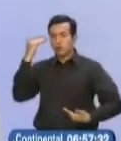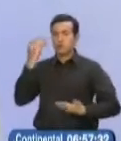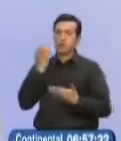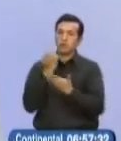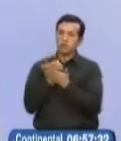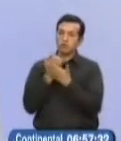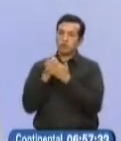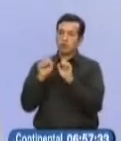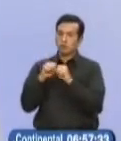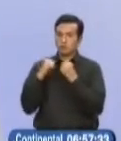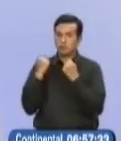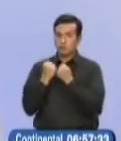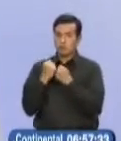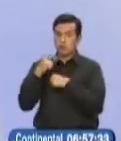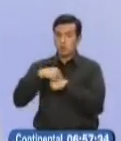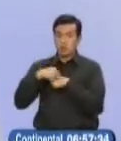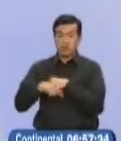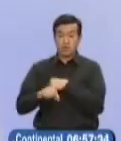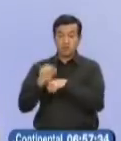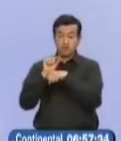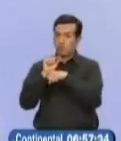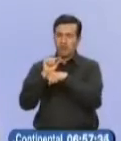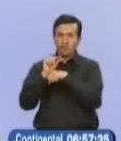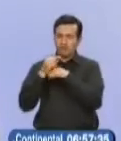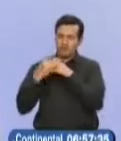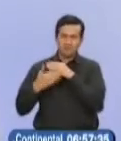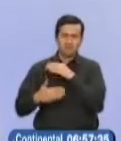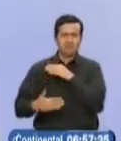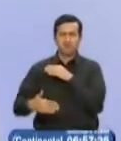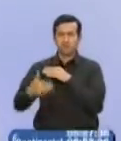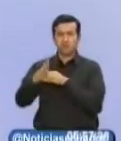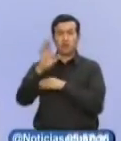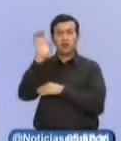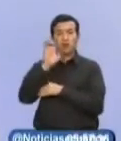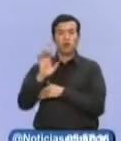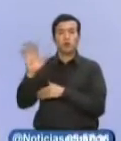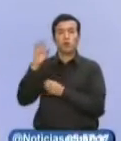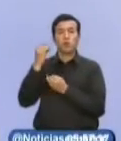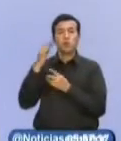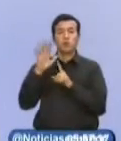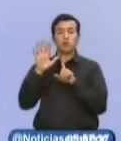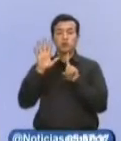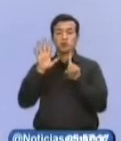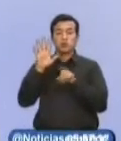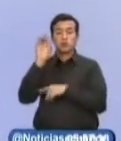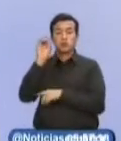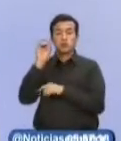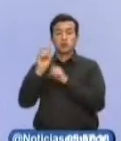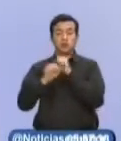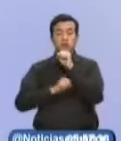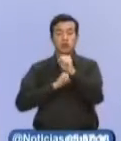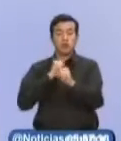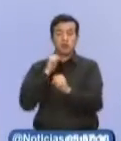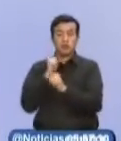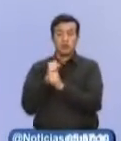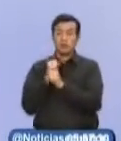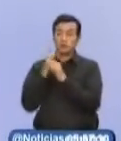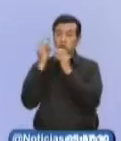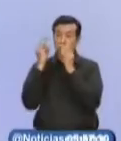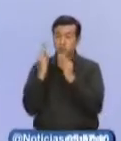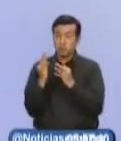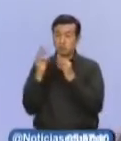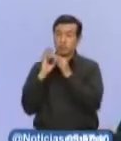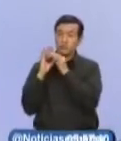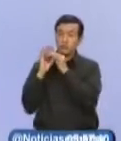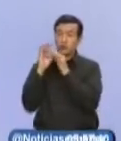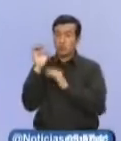social, no de corto plazo, sino de largo plazo. A los europeos les ha tomado más de 6 décadas estar al punto en donde